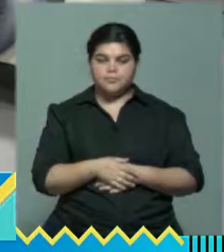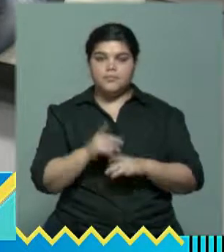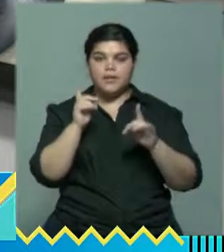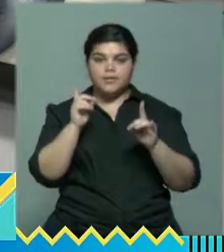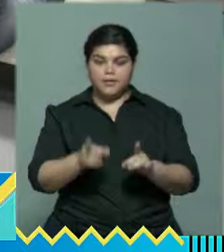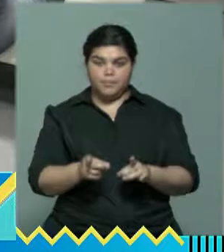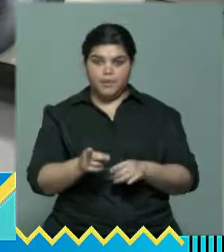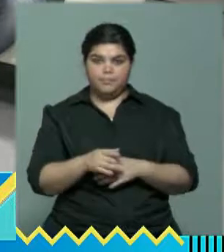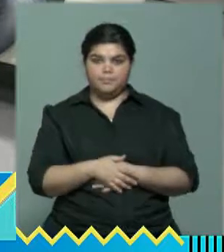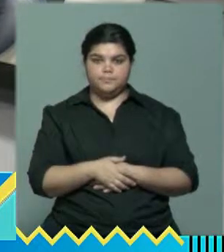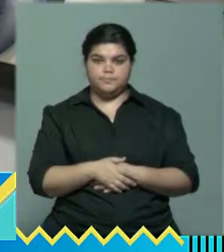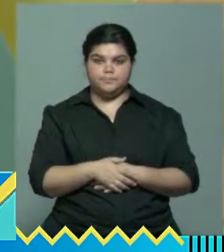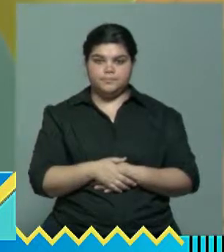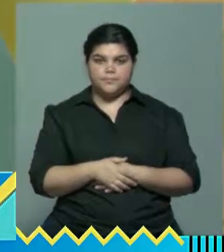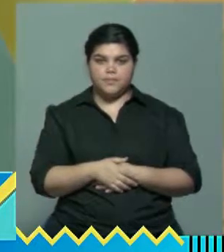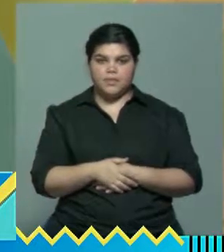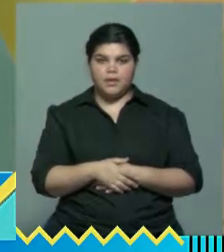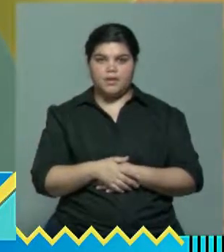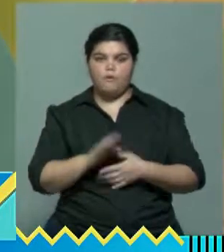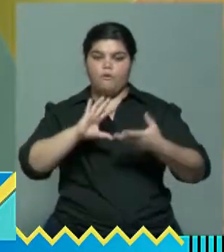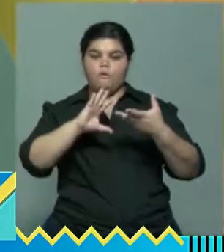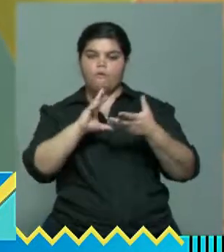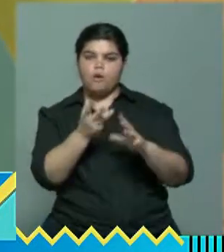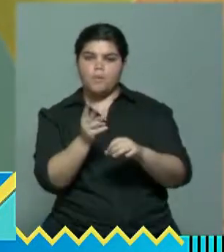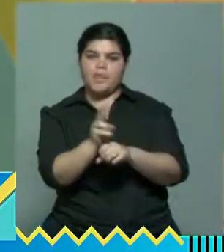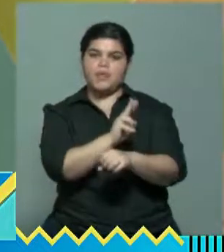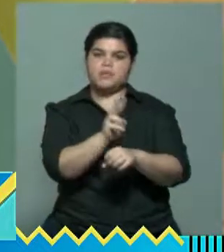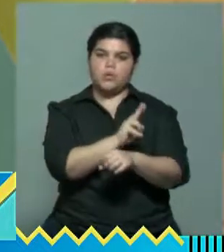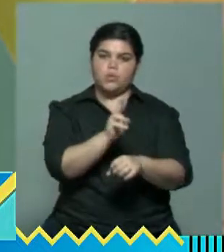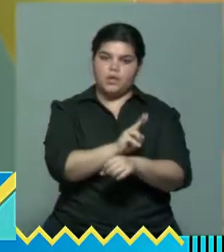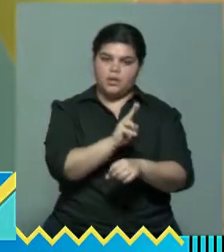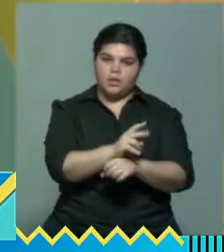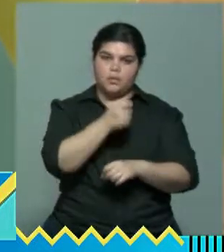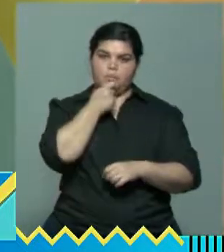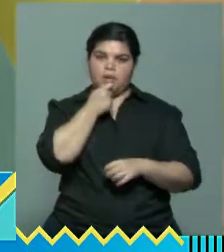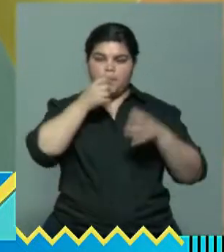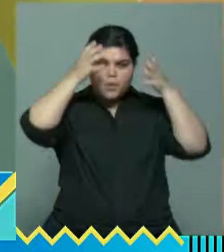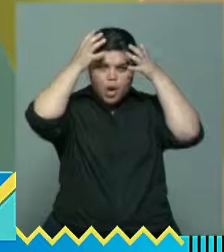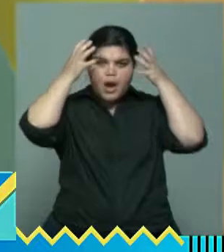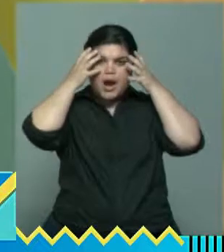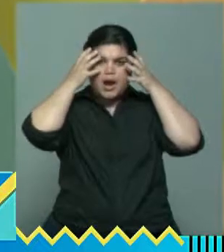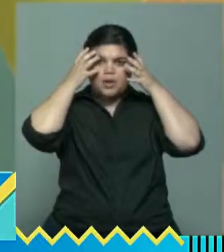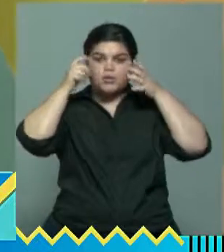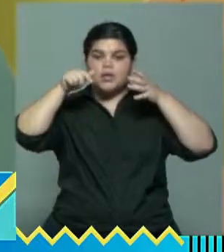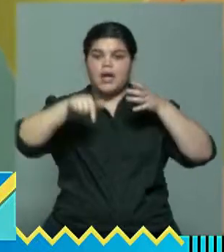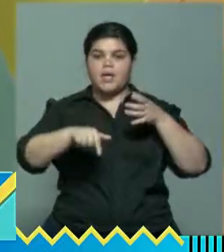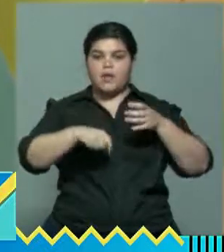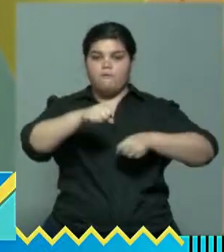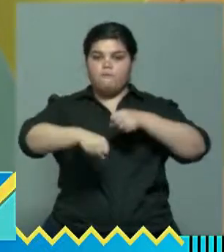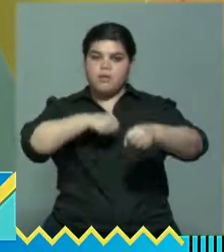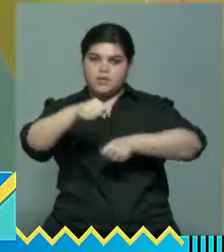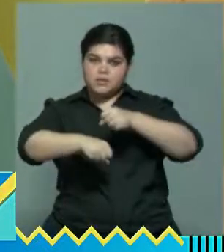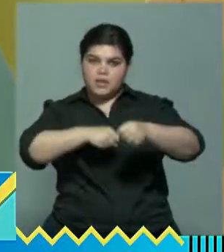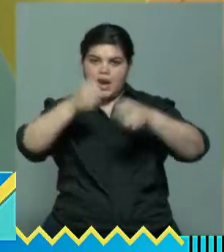medidas de seguridad, como son el tema de los cascos en el tema de las bicicletas y